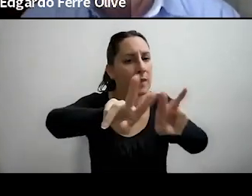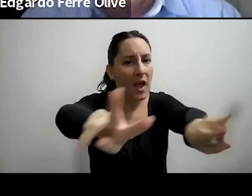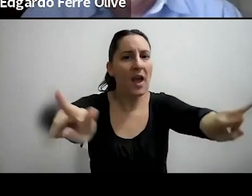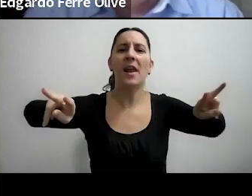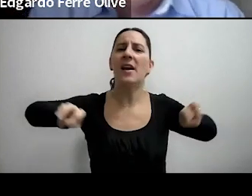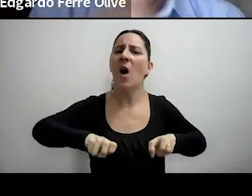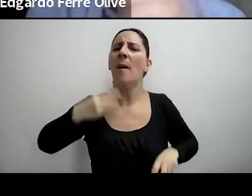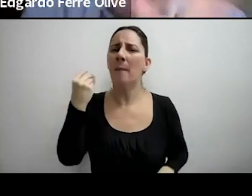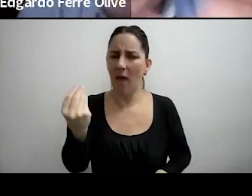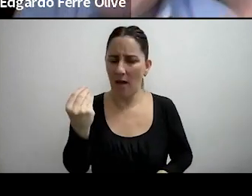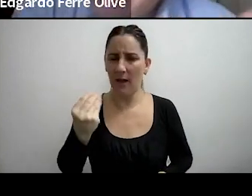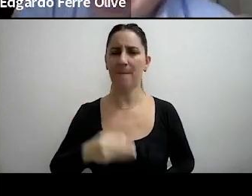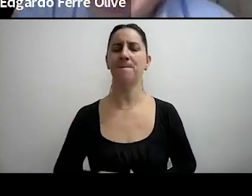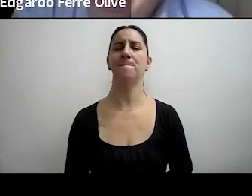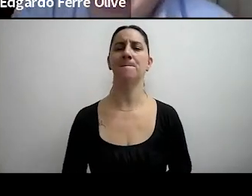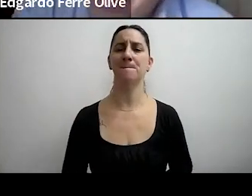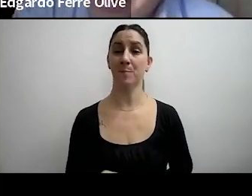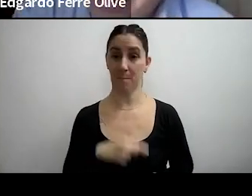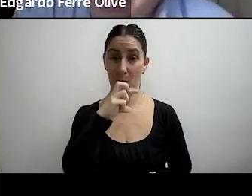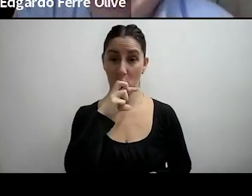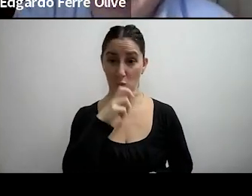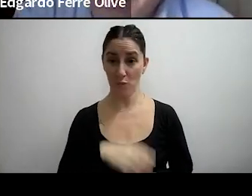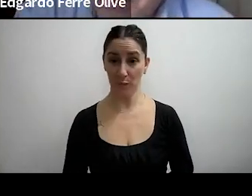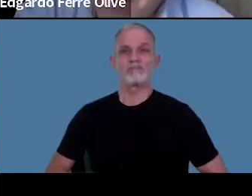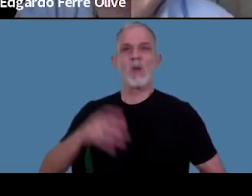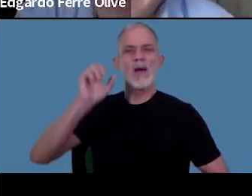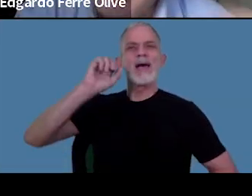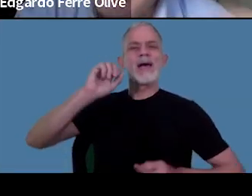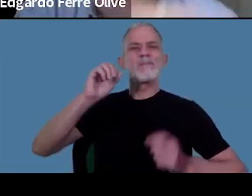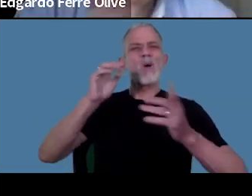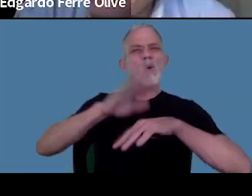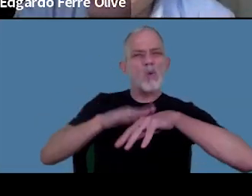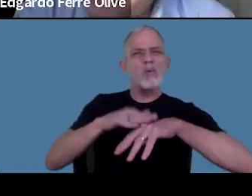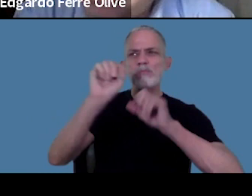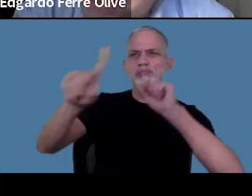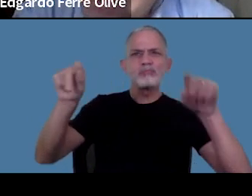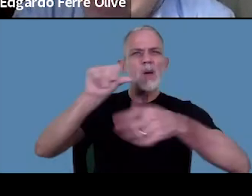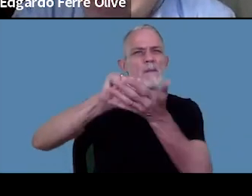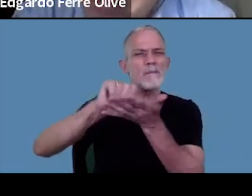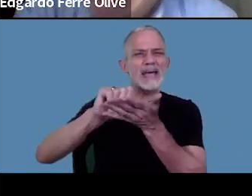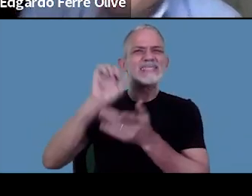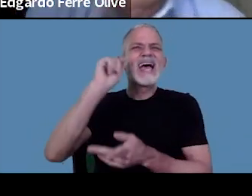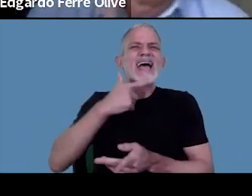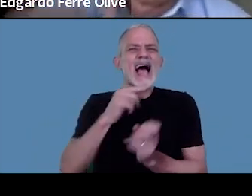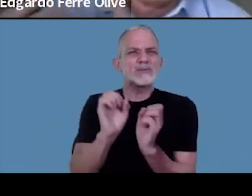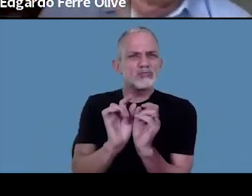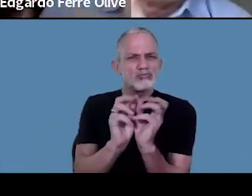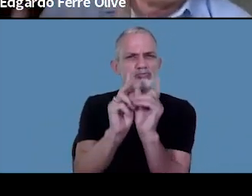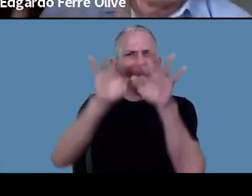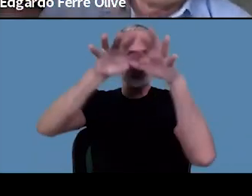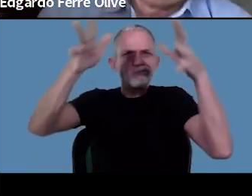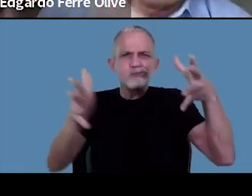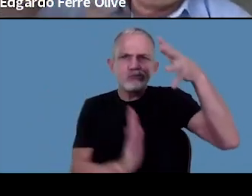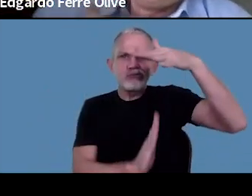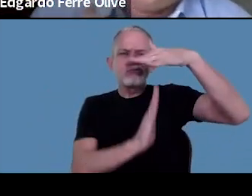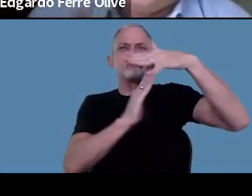de los inventarios de gases de efecto invernadero de cada uno de los países, qué contaminación tienen esos países. Lo que pasa es que hay que empezar a hacer